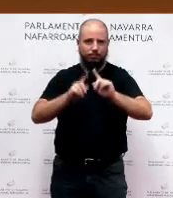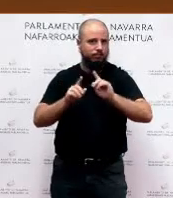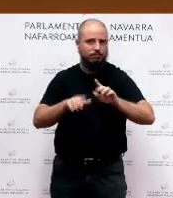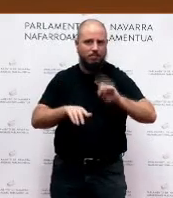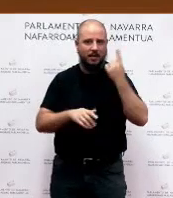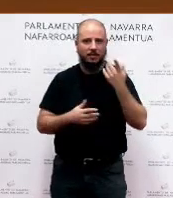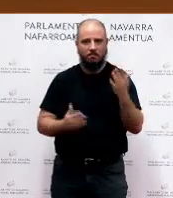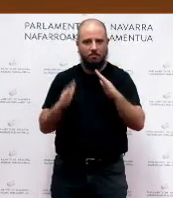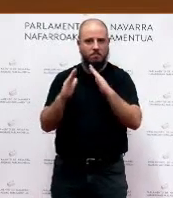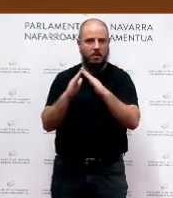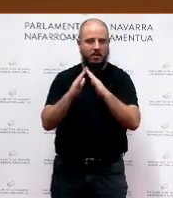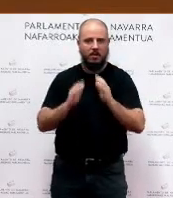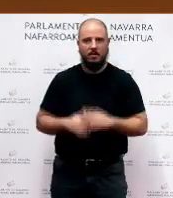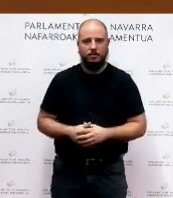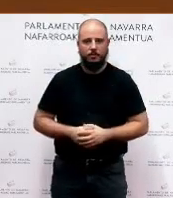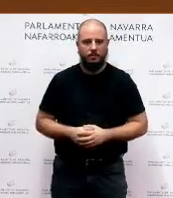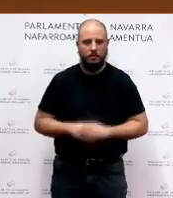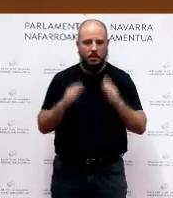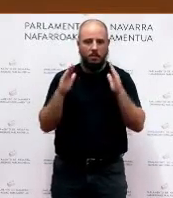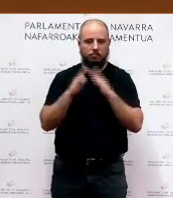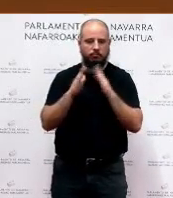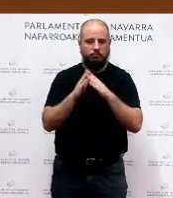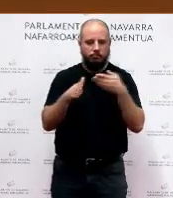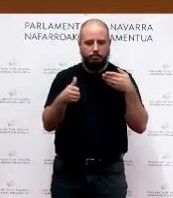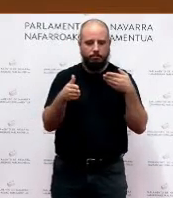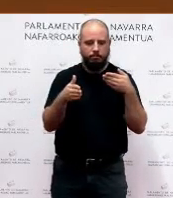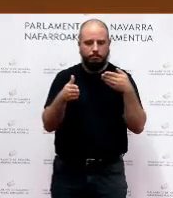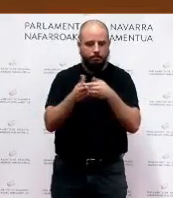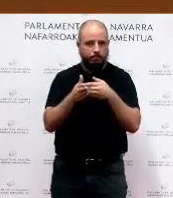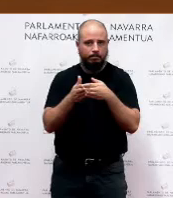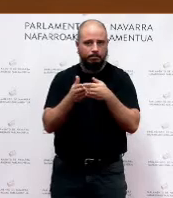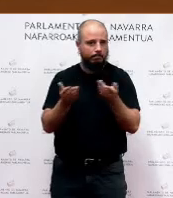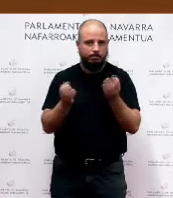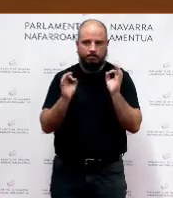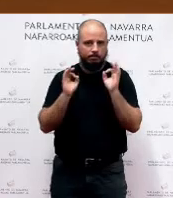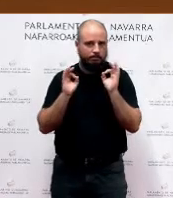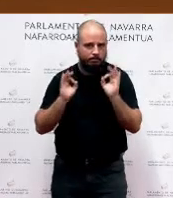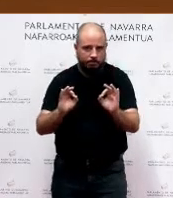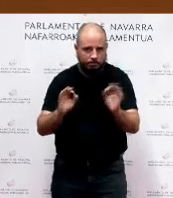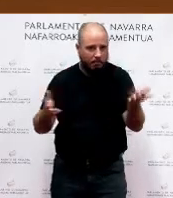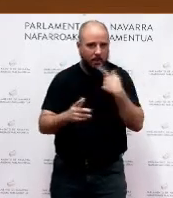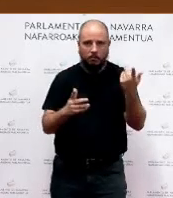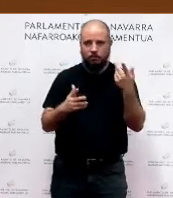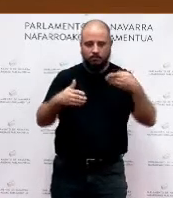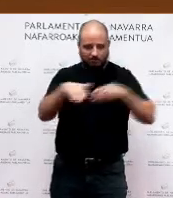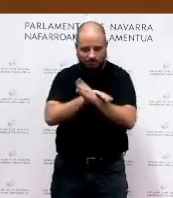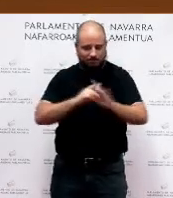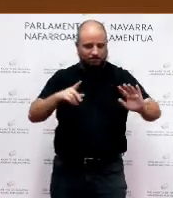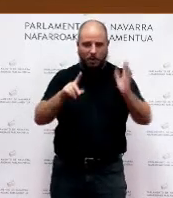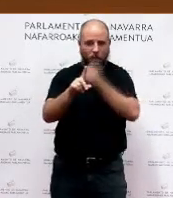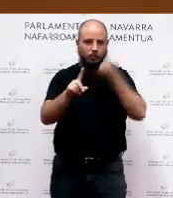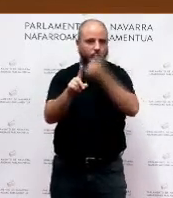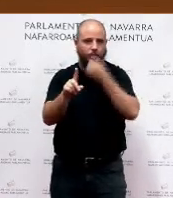vivienda hoy es una utopía, pese a que este derecho esté configurado en